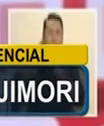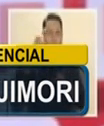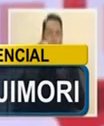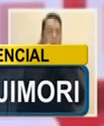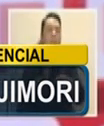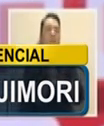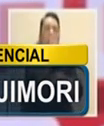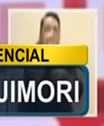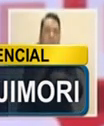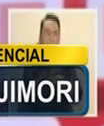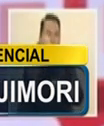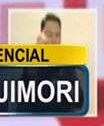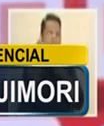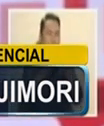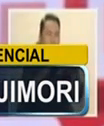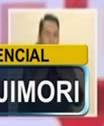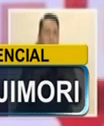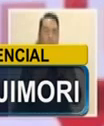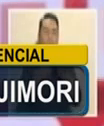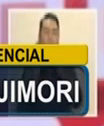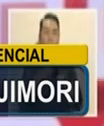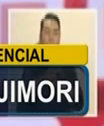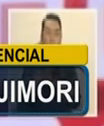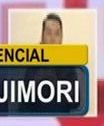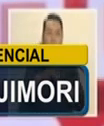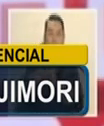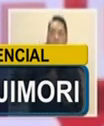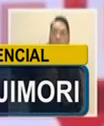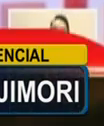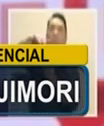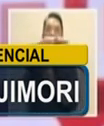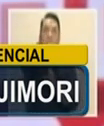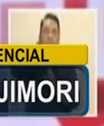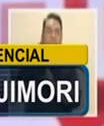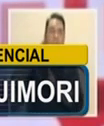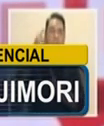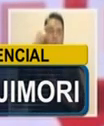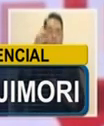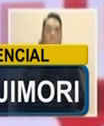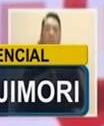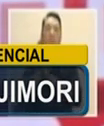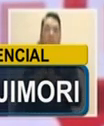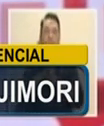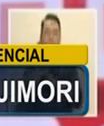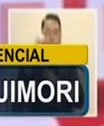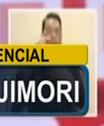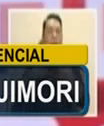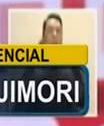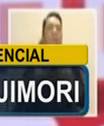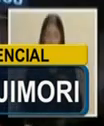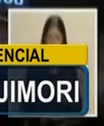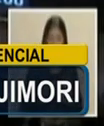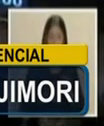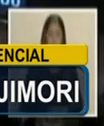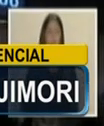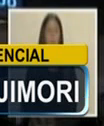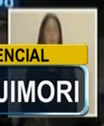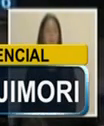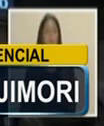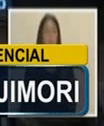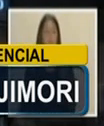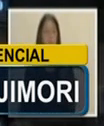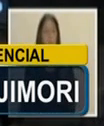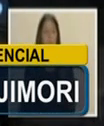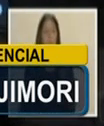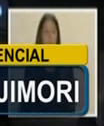asesoramiento técnico, al cuidado del medio ambiente, la seguridad y la salud ocupacional. Entre sus